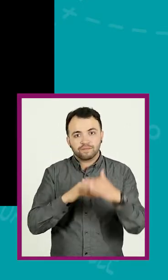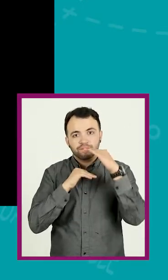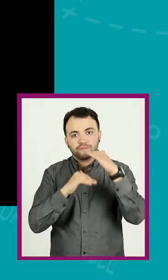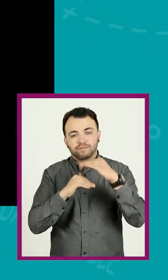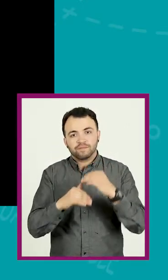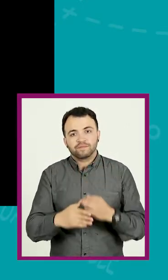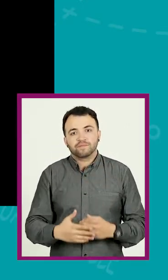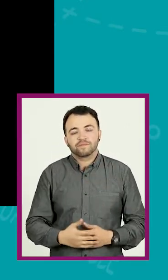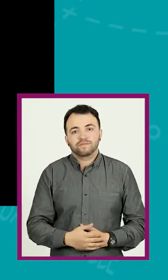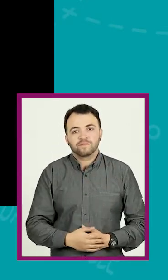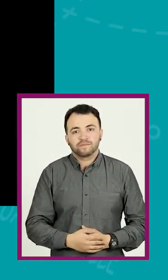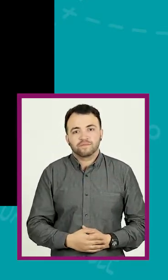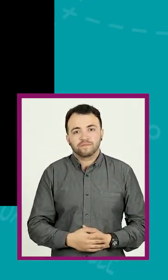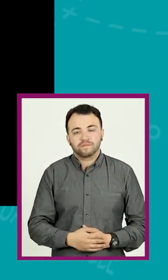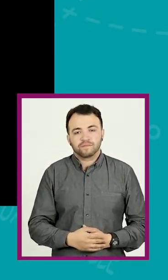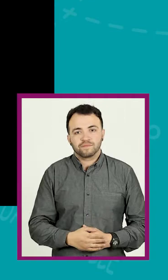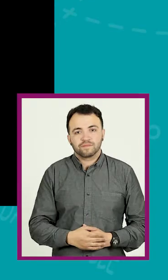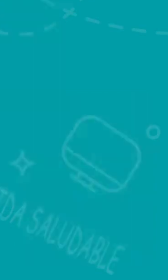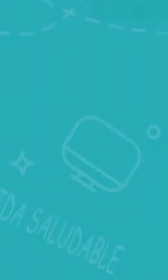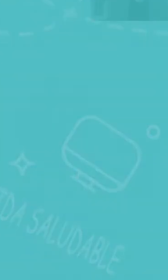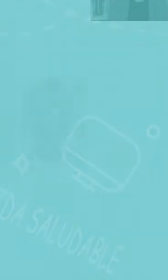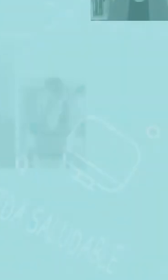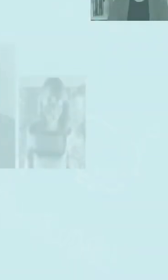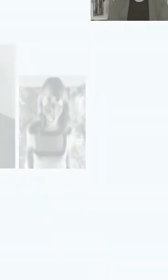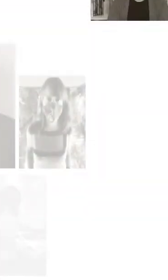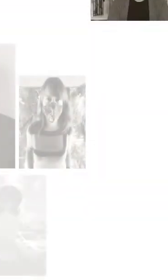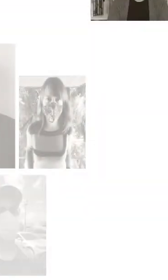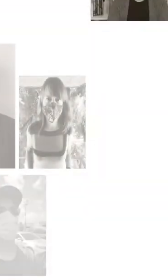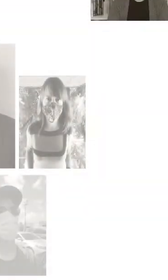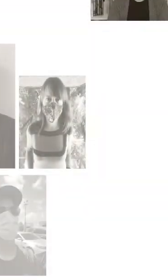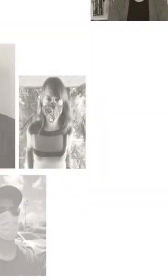opción sea mejor que otra.